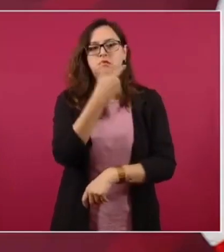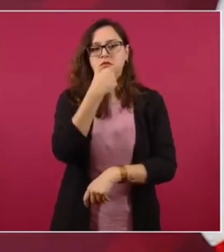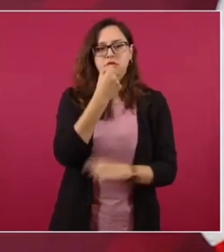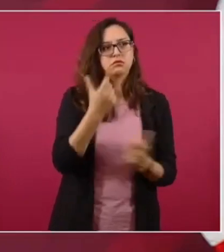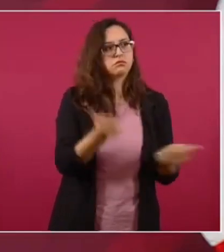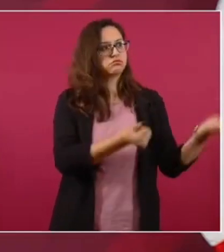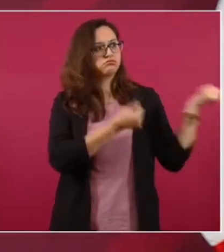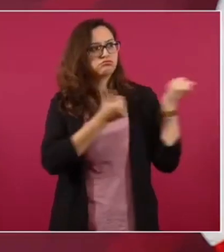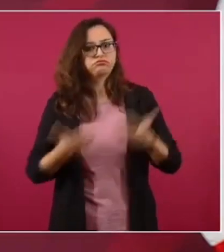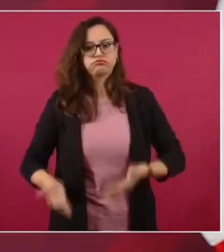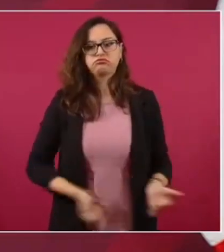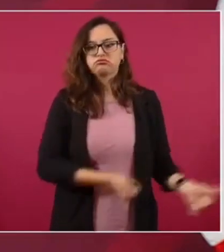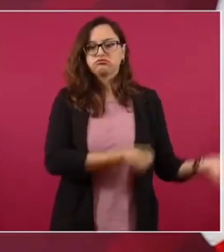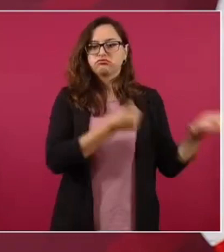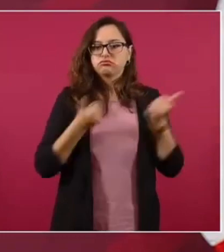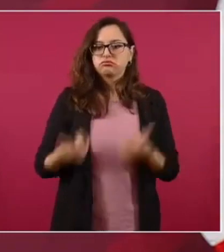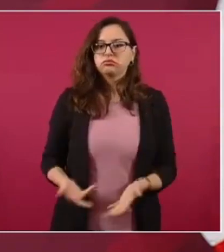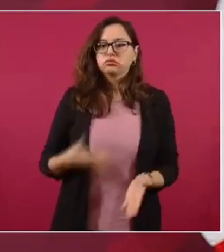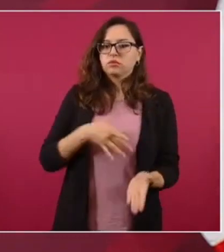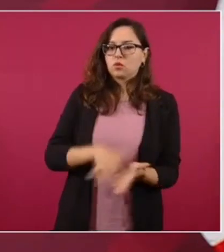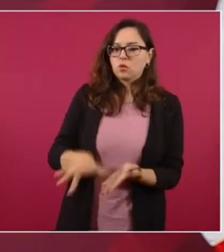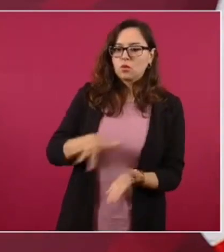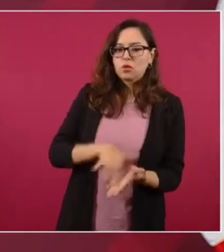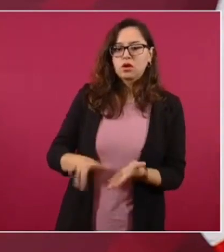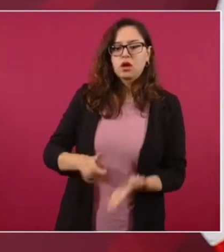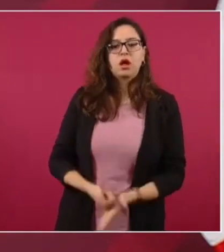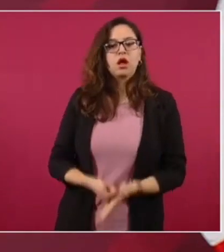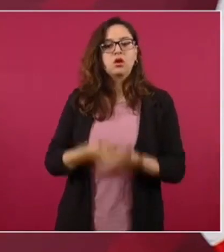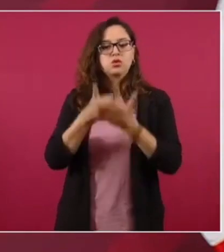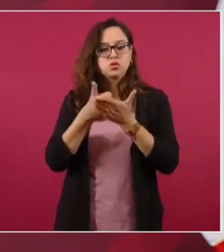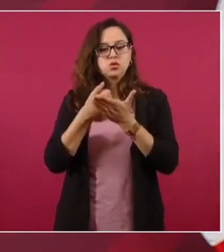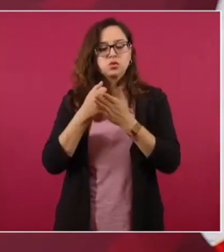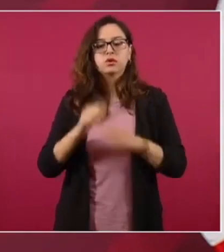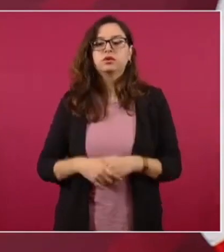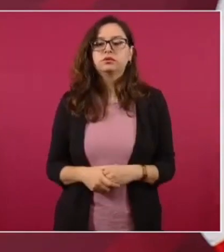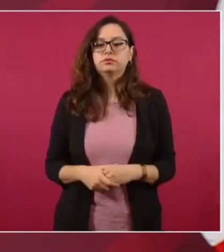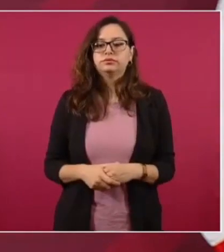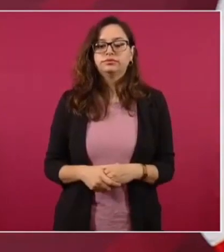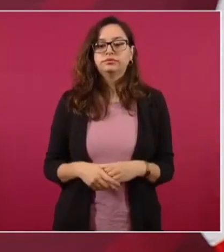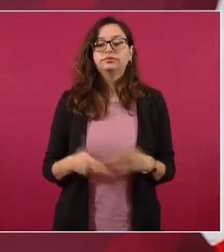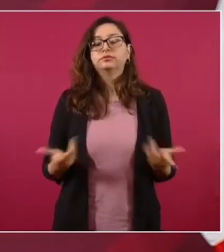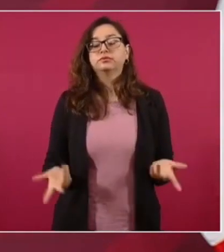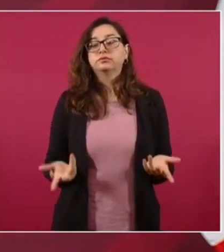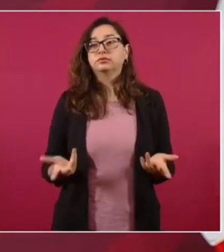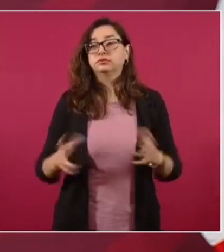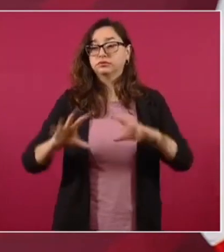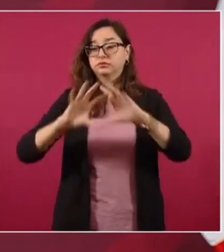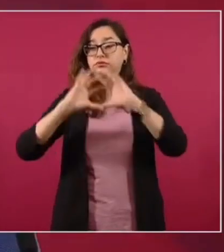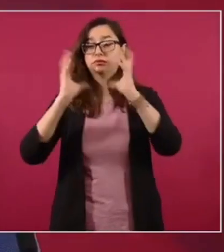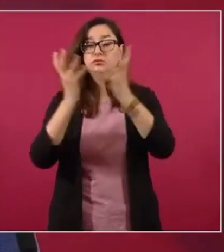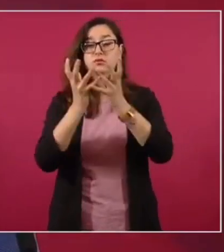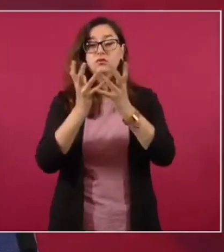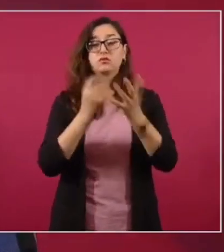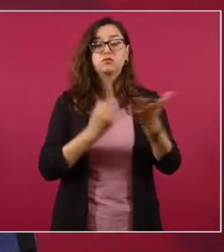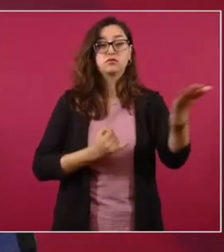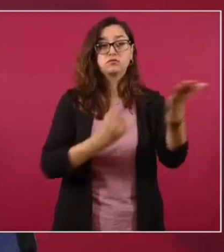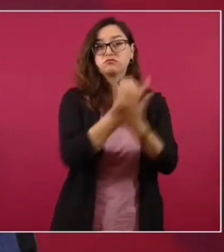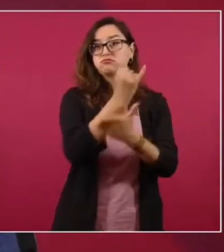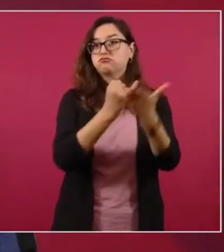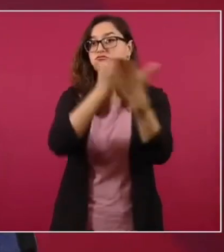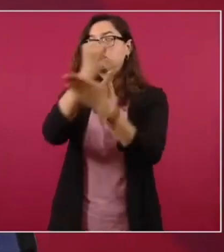Cuando se decidió reducir la cuota de producción petrolera y nosotros